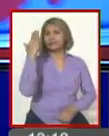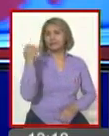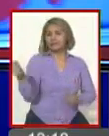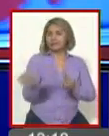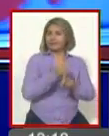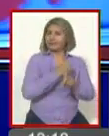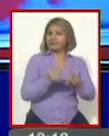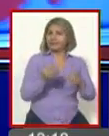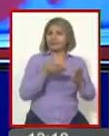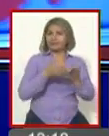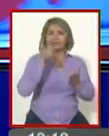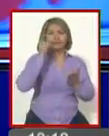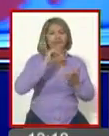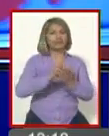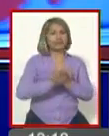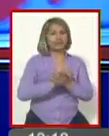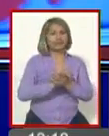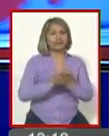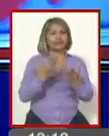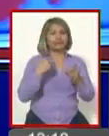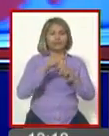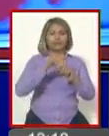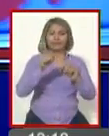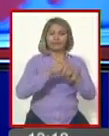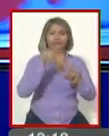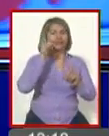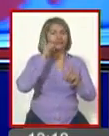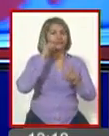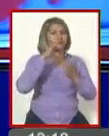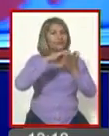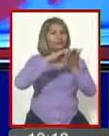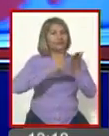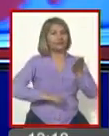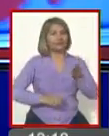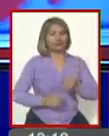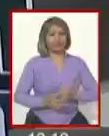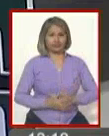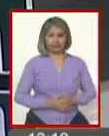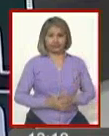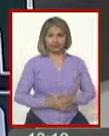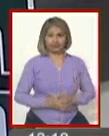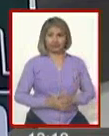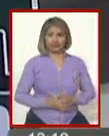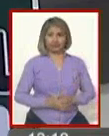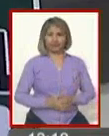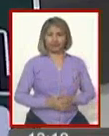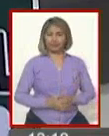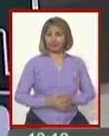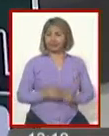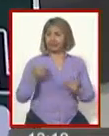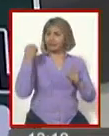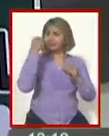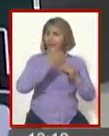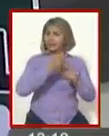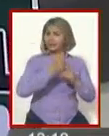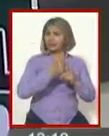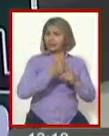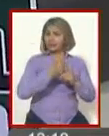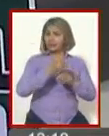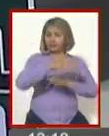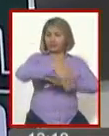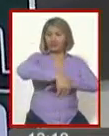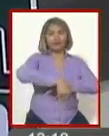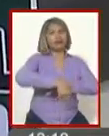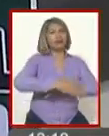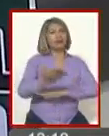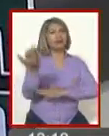aparentemente golpeó a su esposa, la misma que estaría en estado de gestación, y le provocó un aborto. La agresión física ocurrió durante la